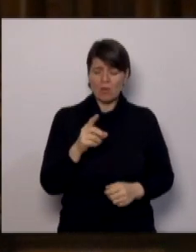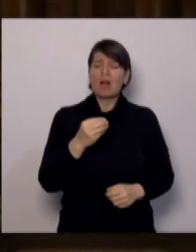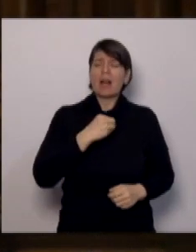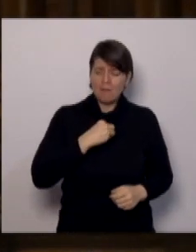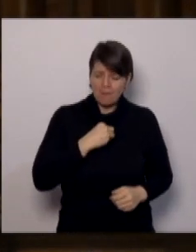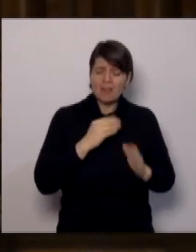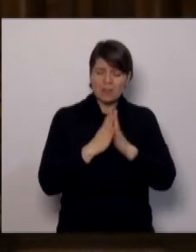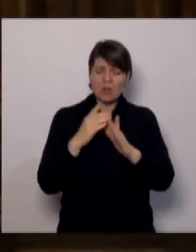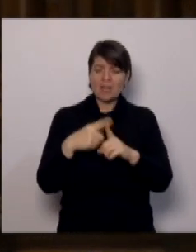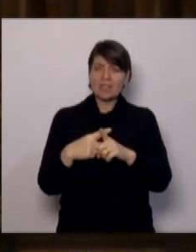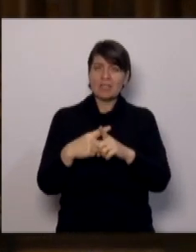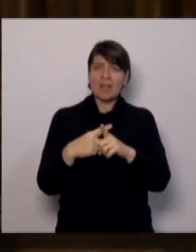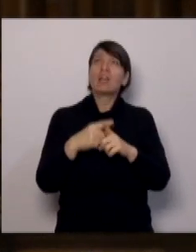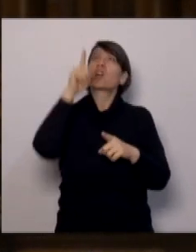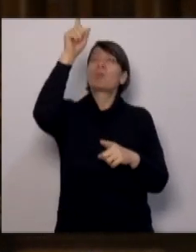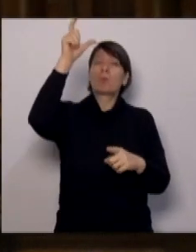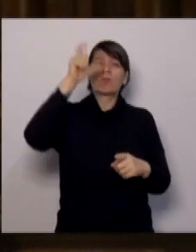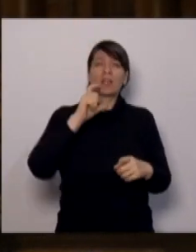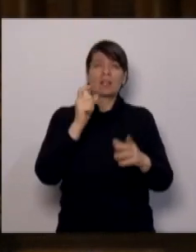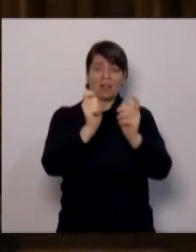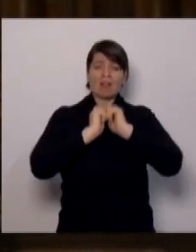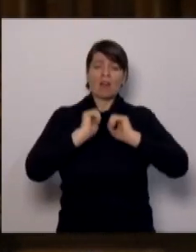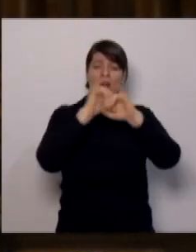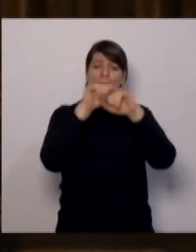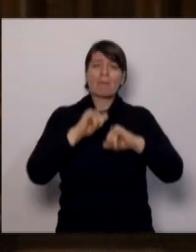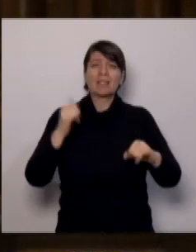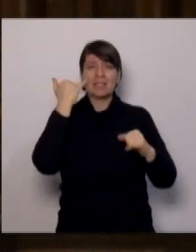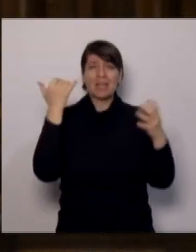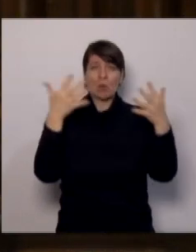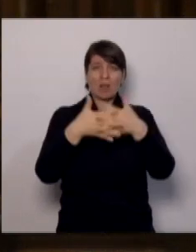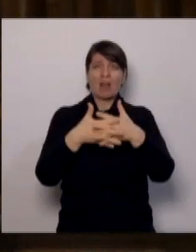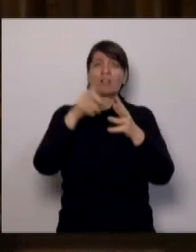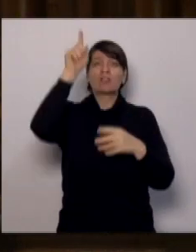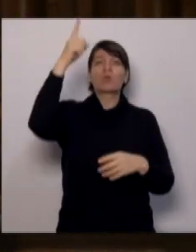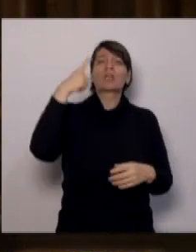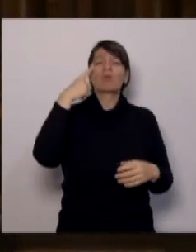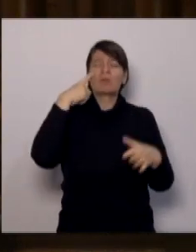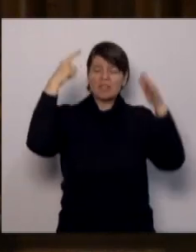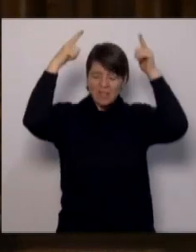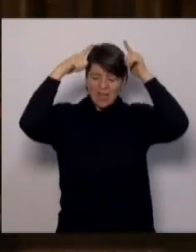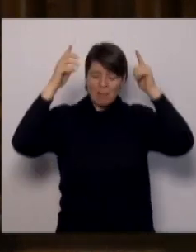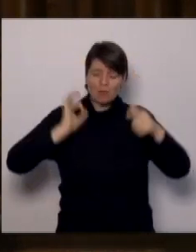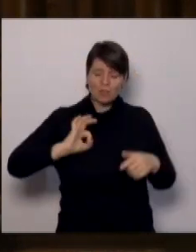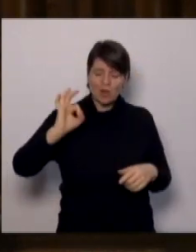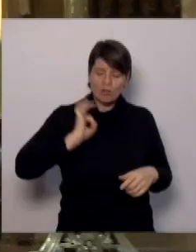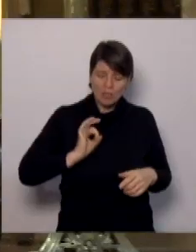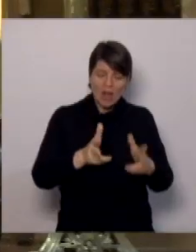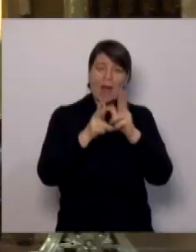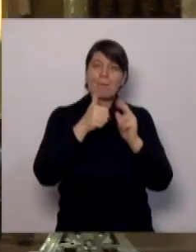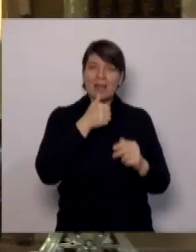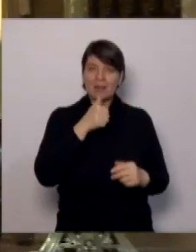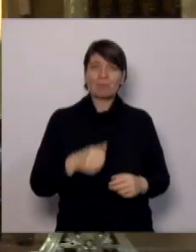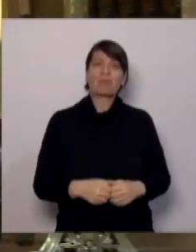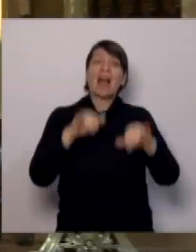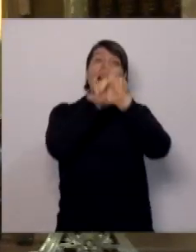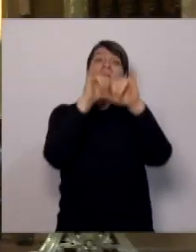Iglesia. Y conforme a tu palabra, concédele la paz y la unidad, tú que vives y reinas por los siglos de los siglos. La